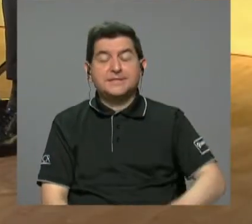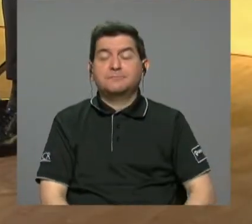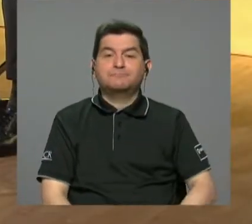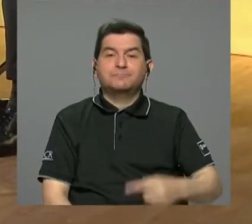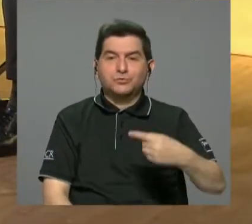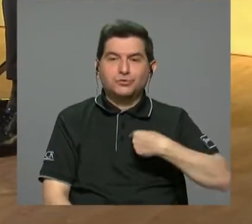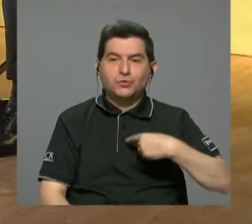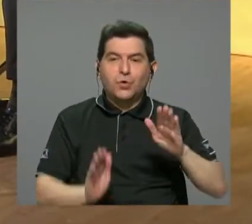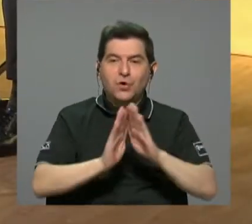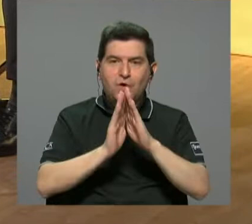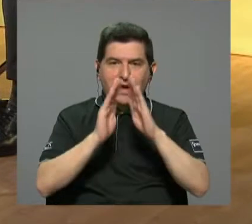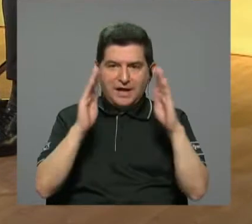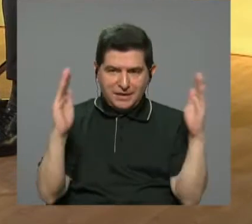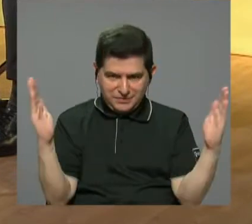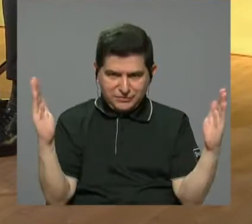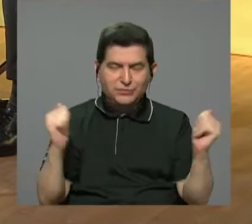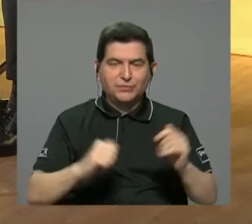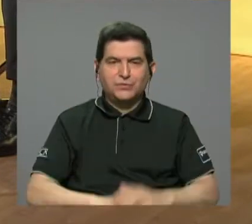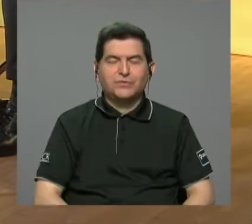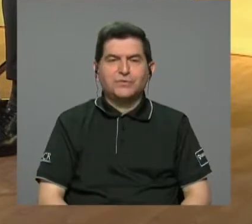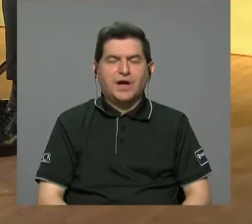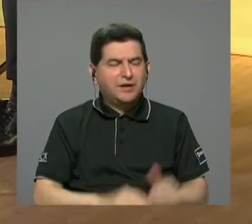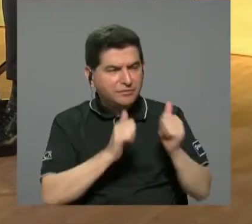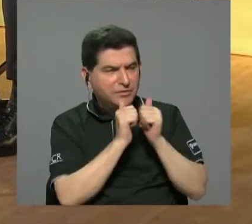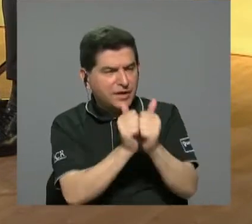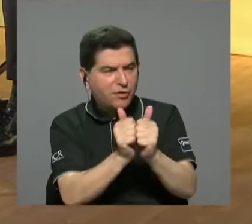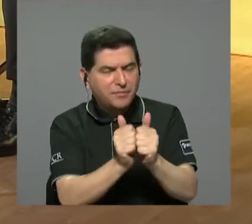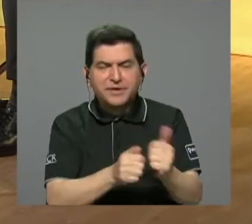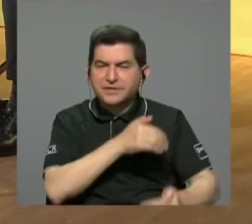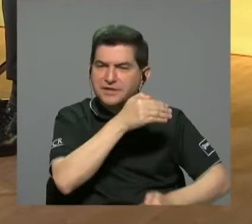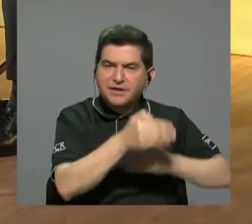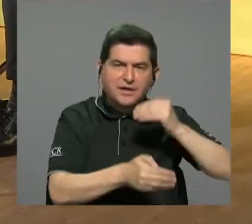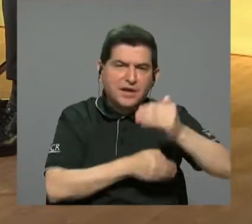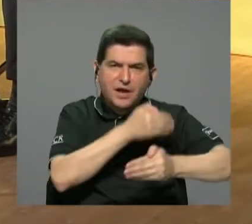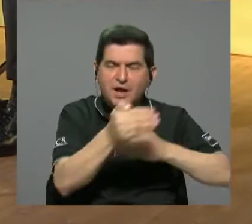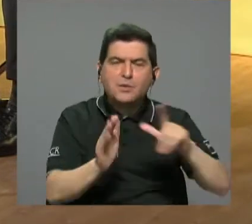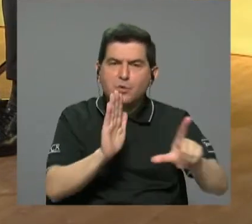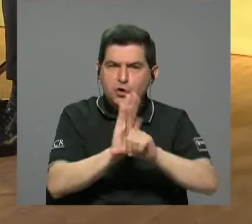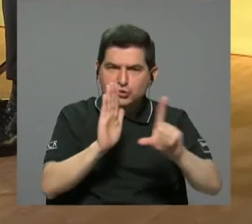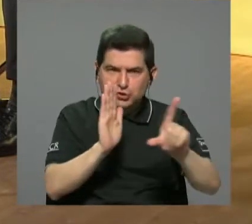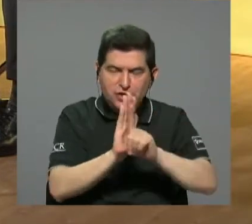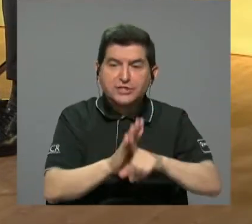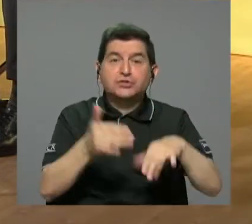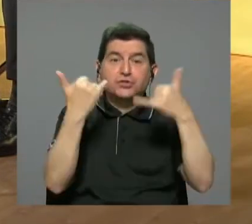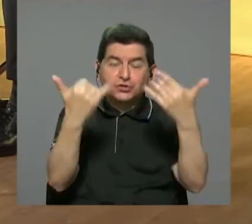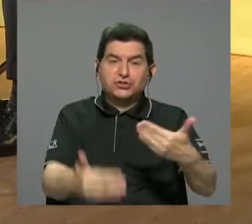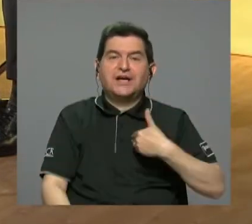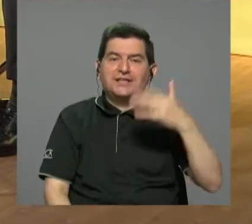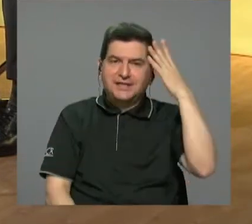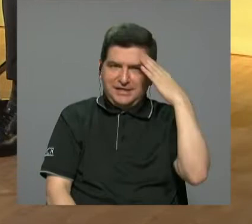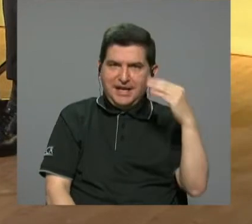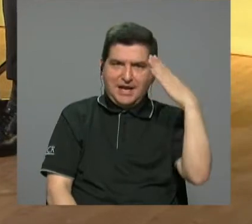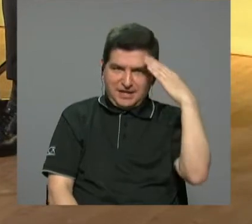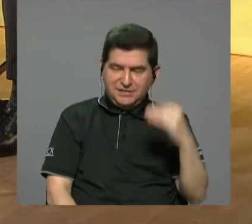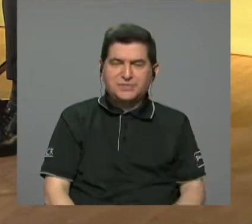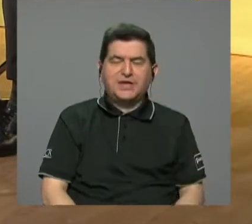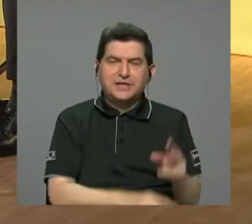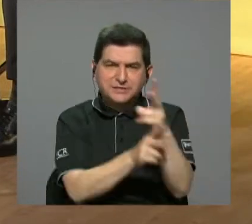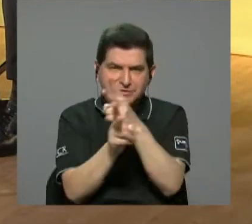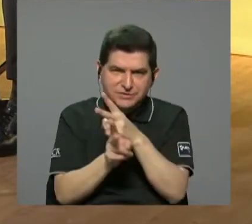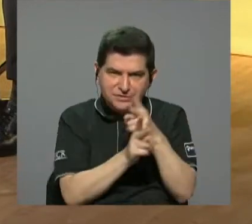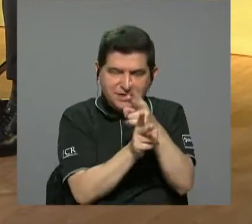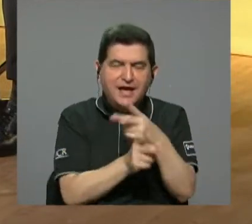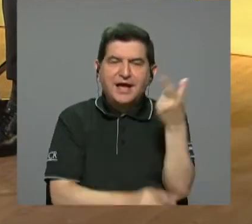la apertura y pues acompañar un poco el proceso legal y en efecto ya traía experiencia de supervisión en la